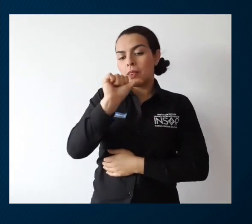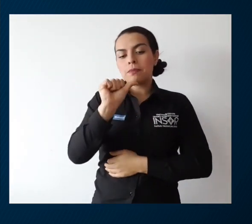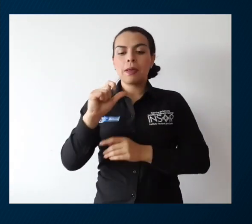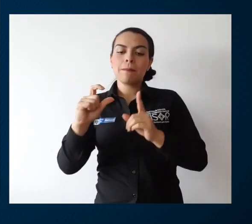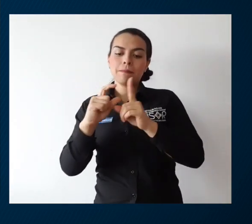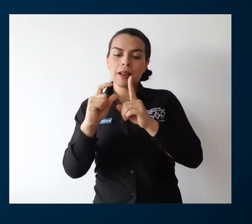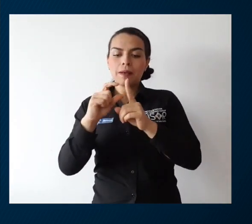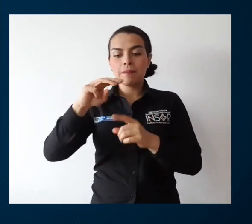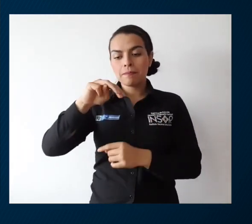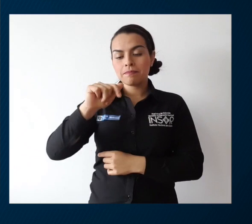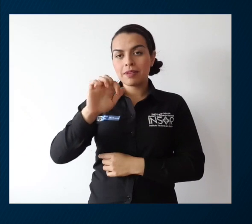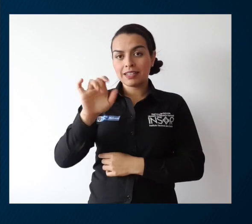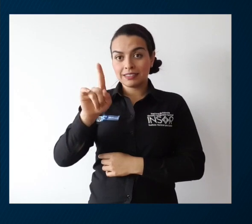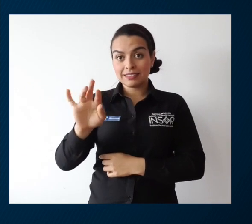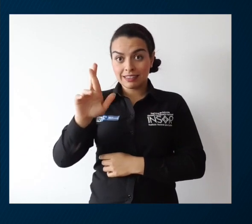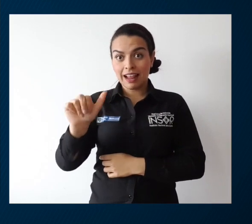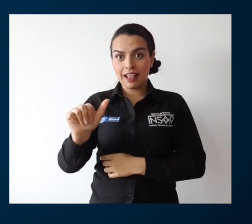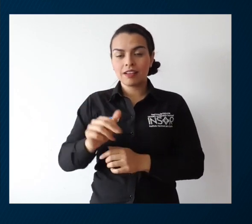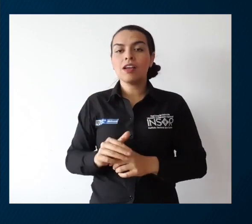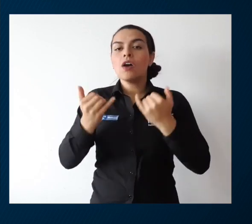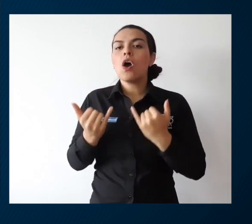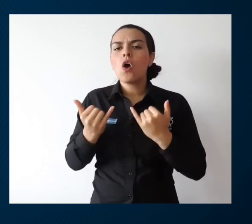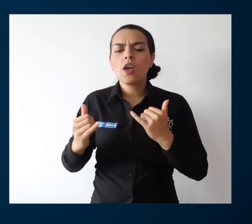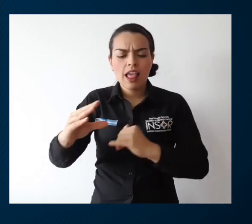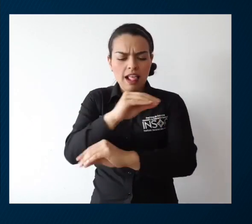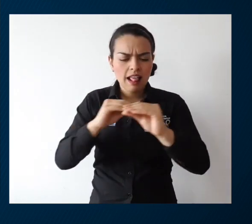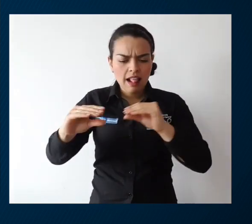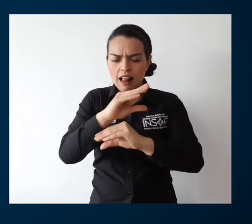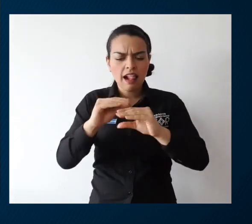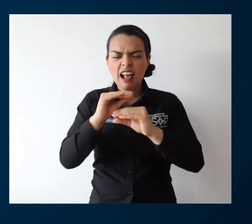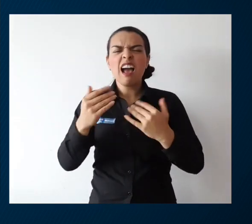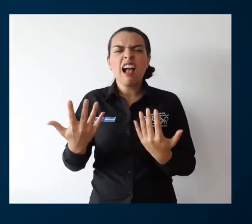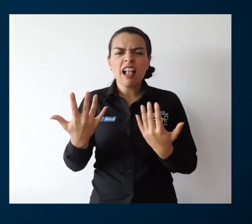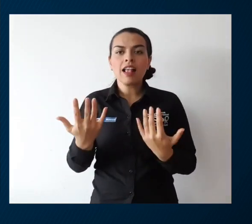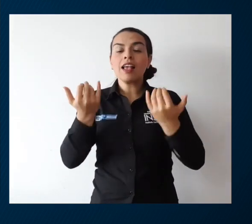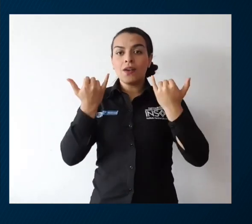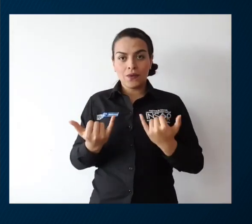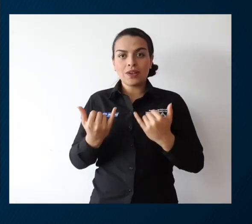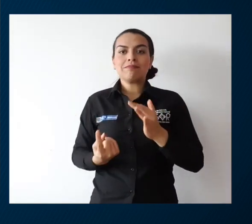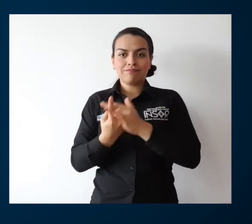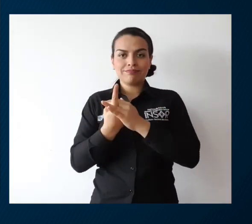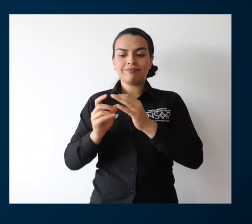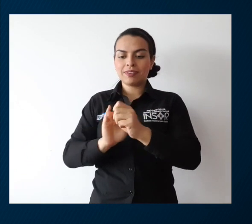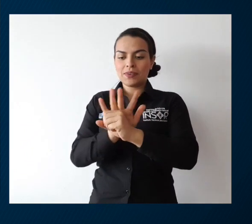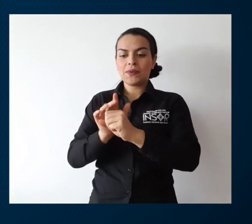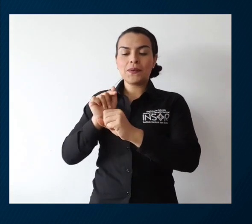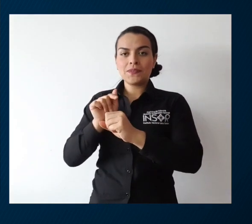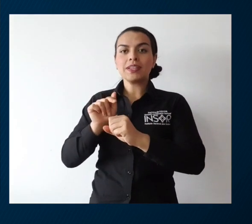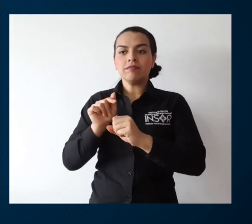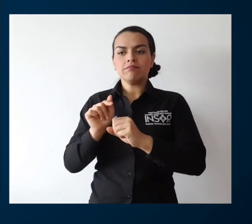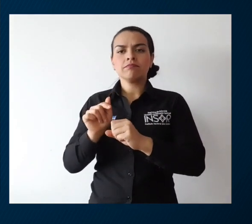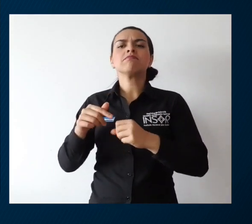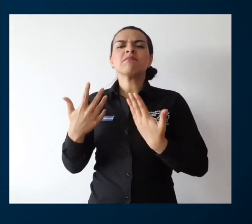@PalabraMaestra. Nuestro conversatorio de hoy va a girar en torno a la emergencia mundial que nos ha generado